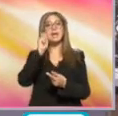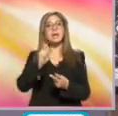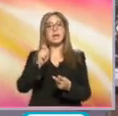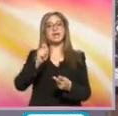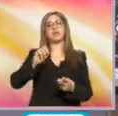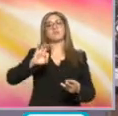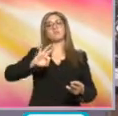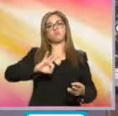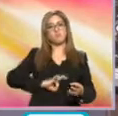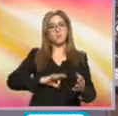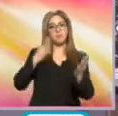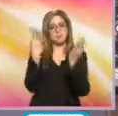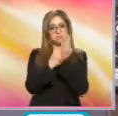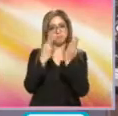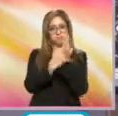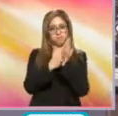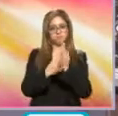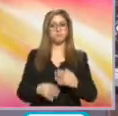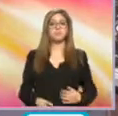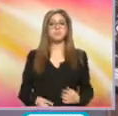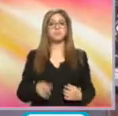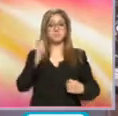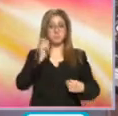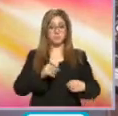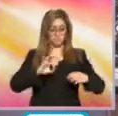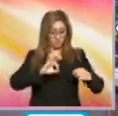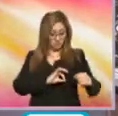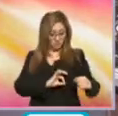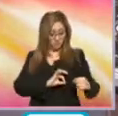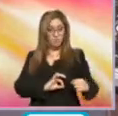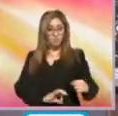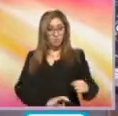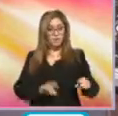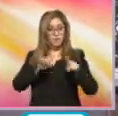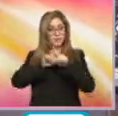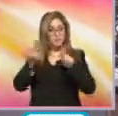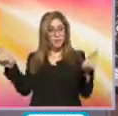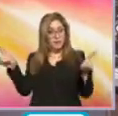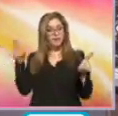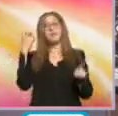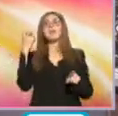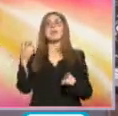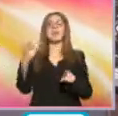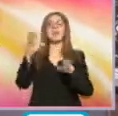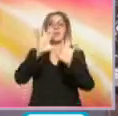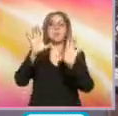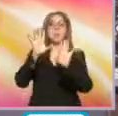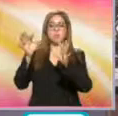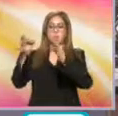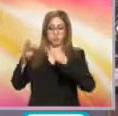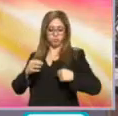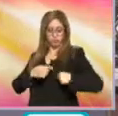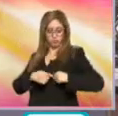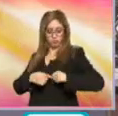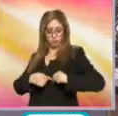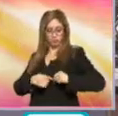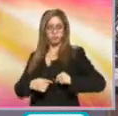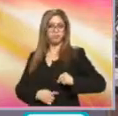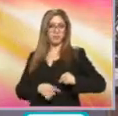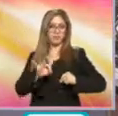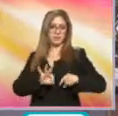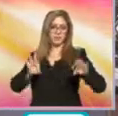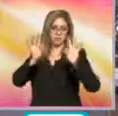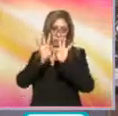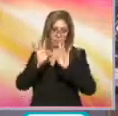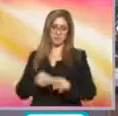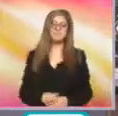O sea, el botón puede hacer tanta diferencia entonces. Exactamente. Claro. El ¿Qué corte tal? es el mismo, pero el botón es el que marca la diferencia. Después tenemos la